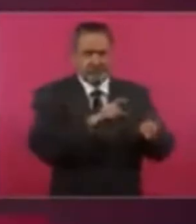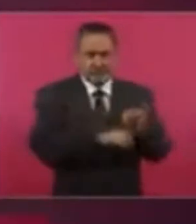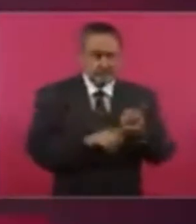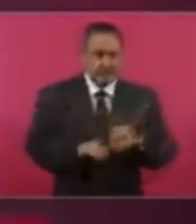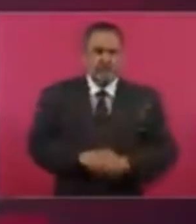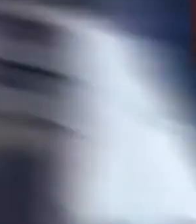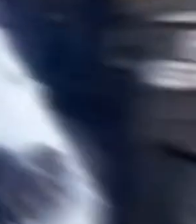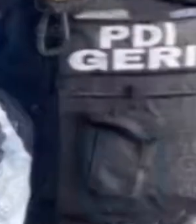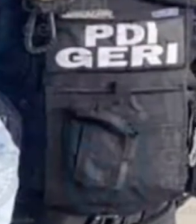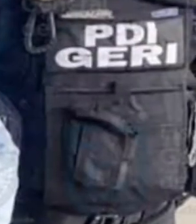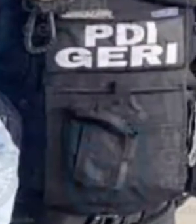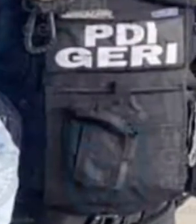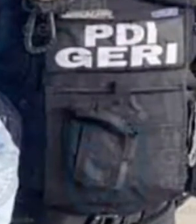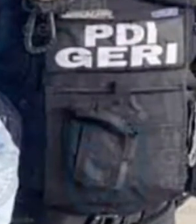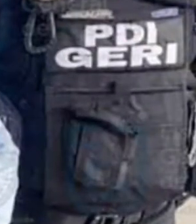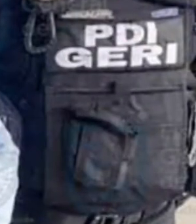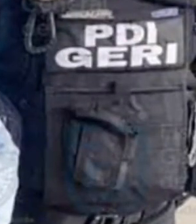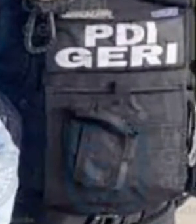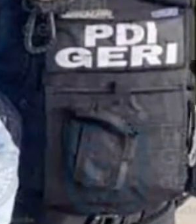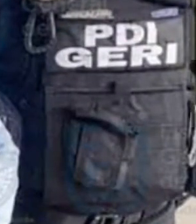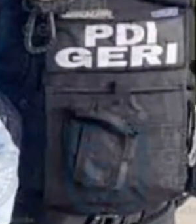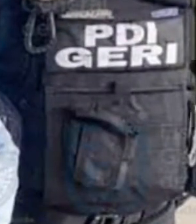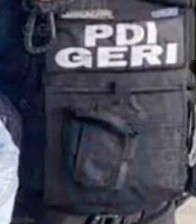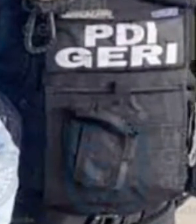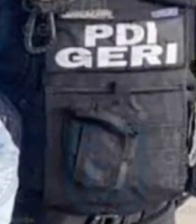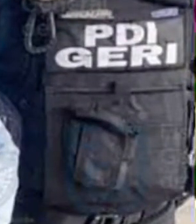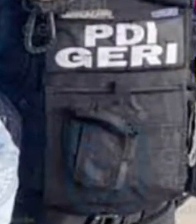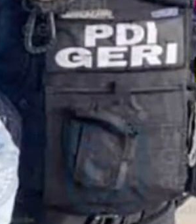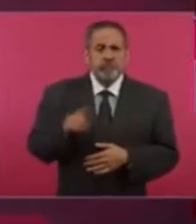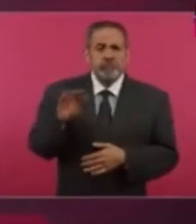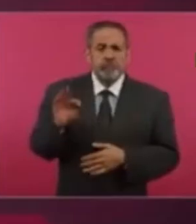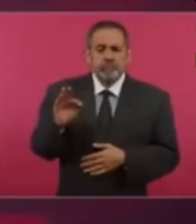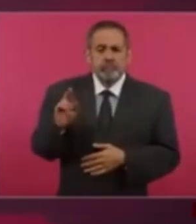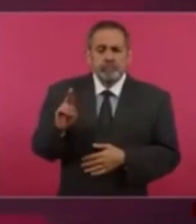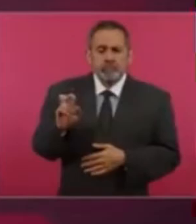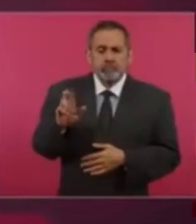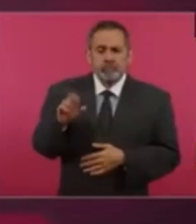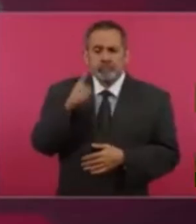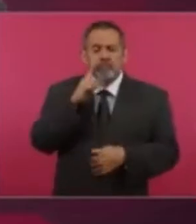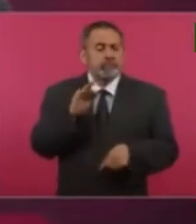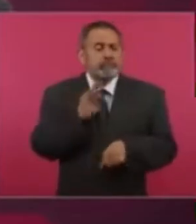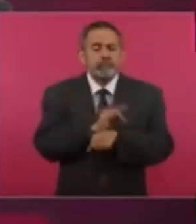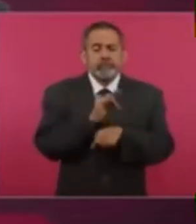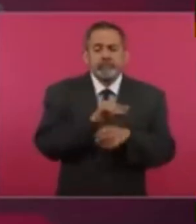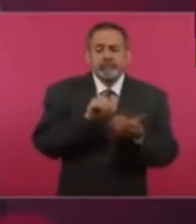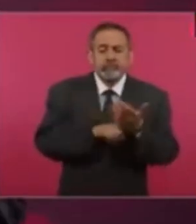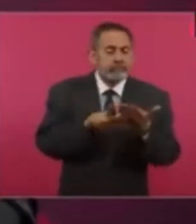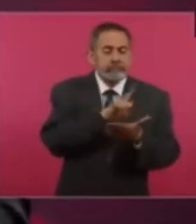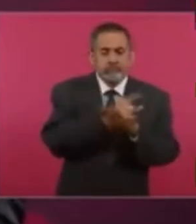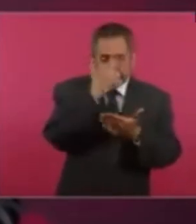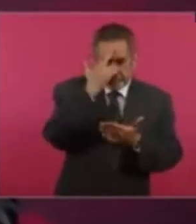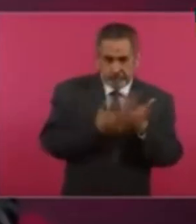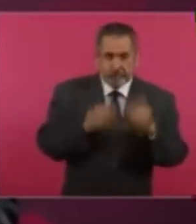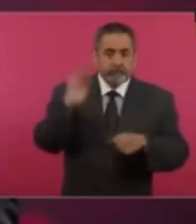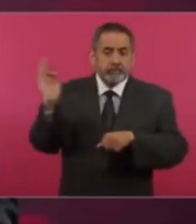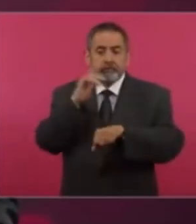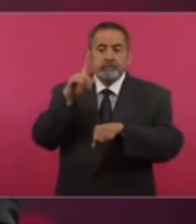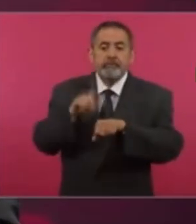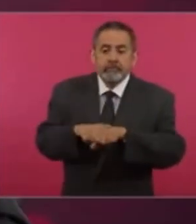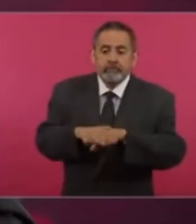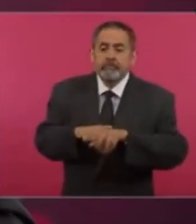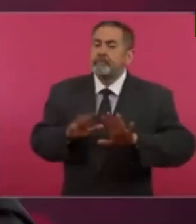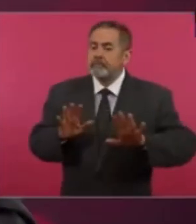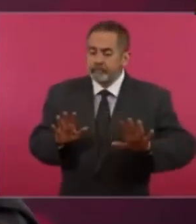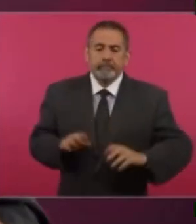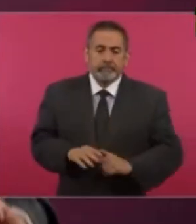En cuanto a la detención del fiscal de Morelos, Uriel N., el presidente Andrés Manuel López Obrador aseguró que esta detención fue completamente legal, ya que